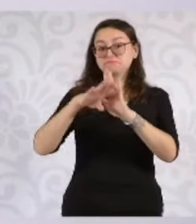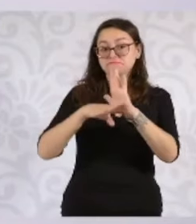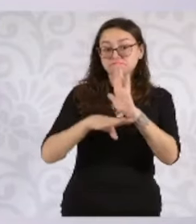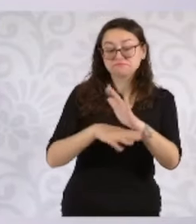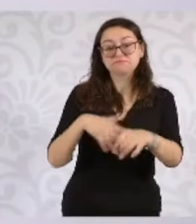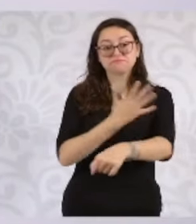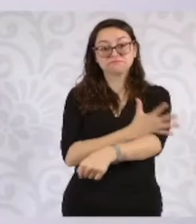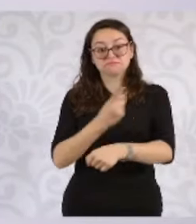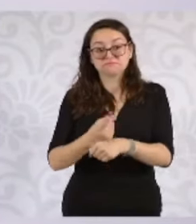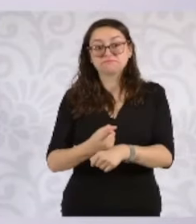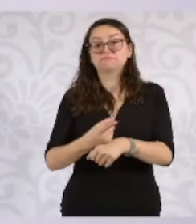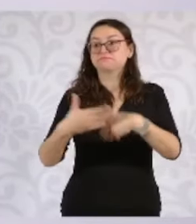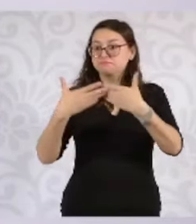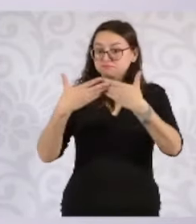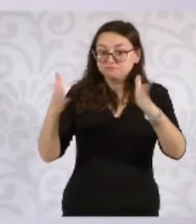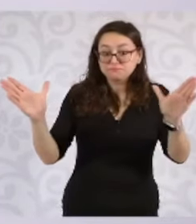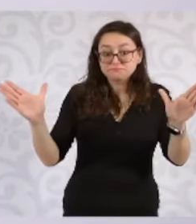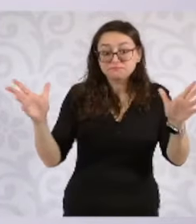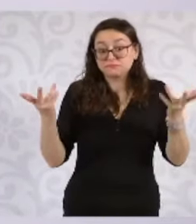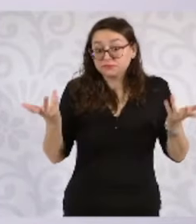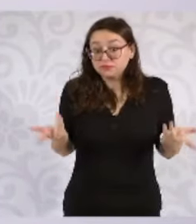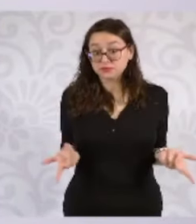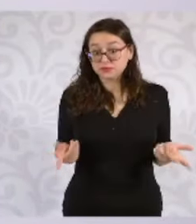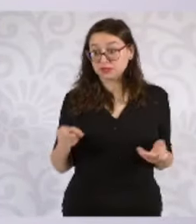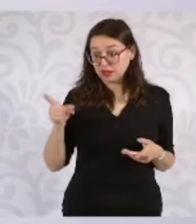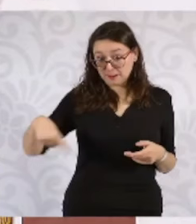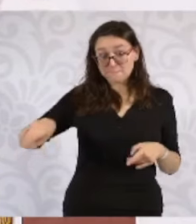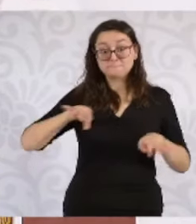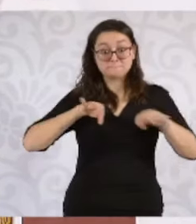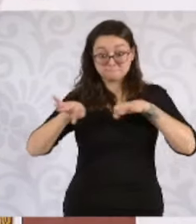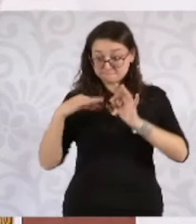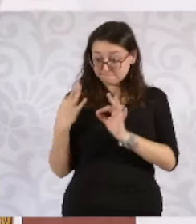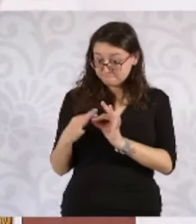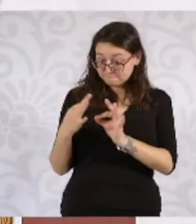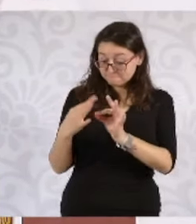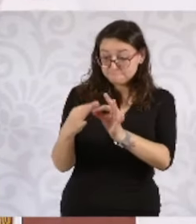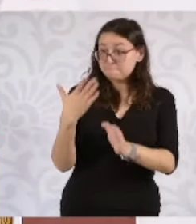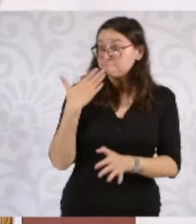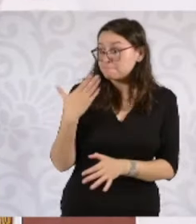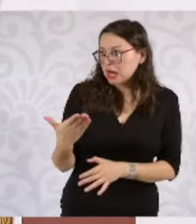consideran que cumplen bien sus funciones, que participen en la elección.